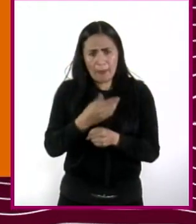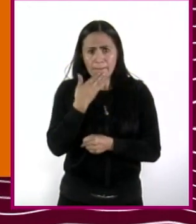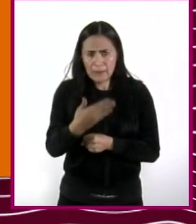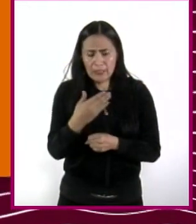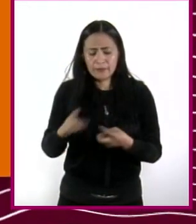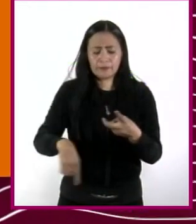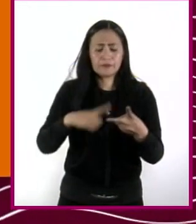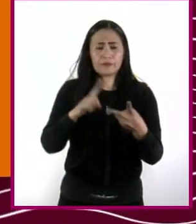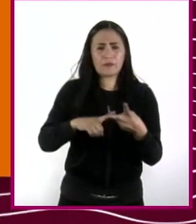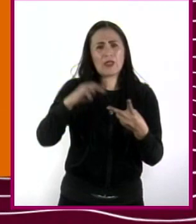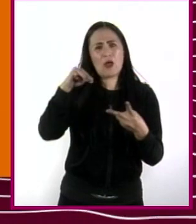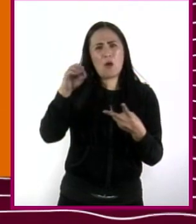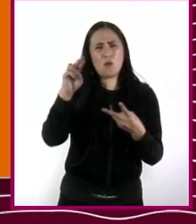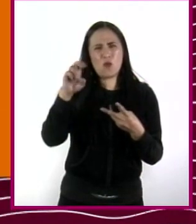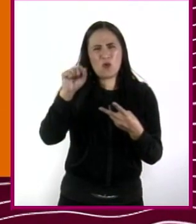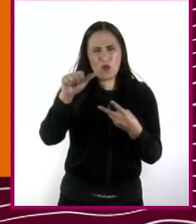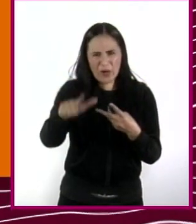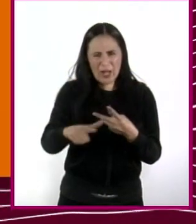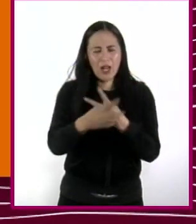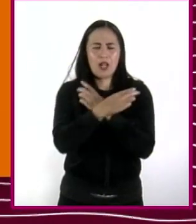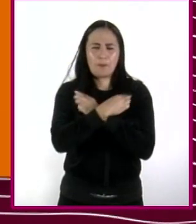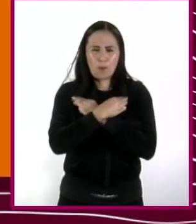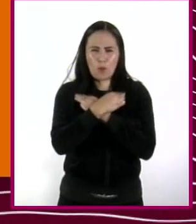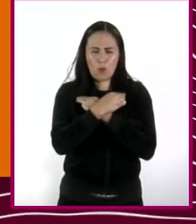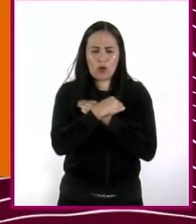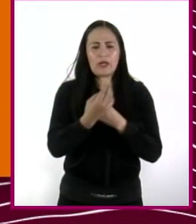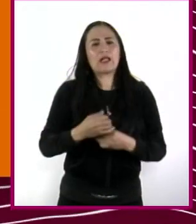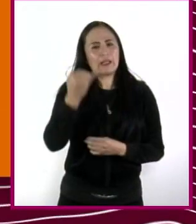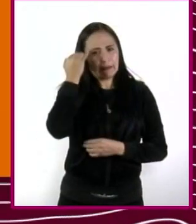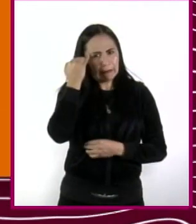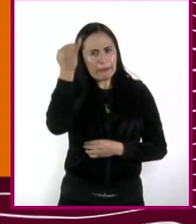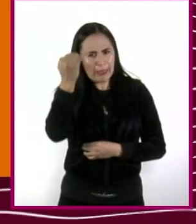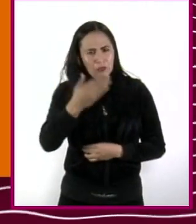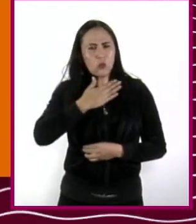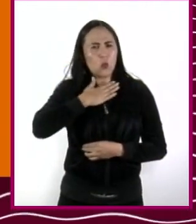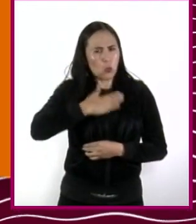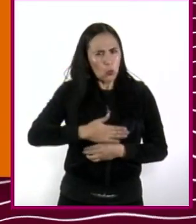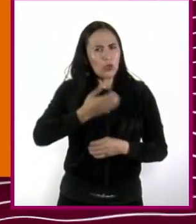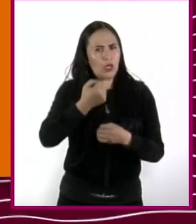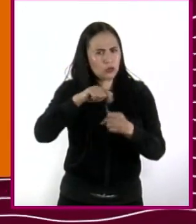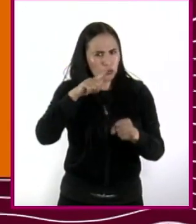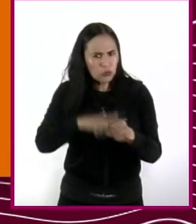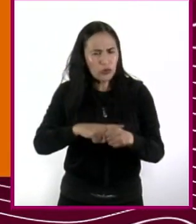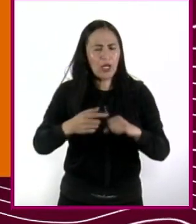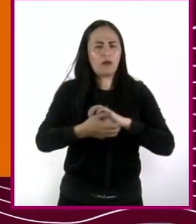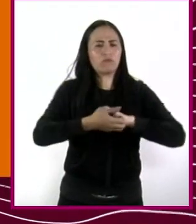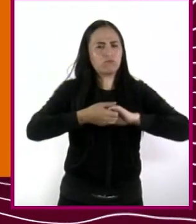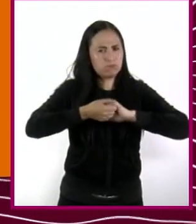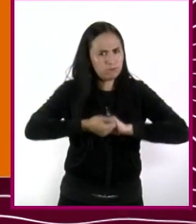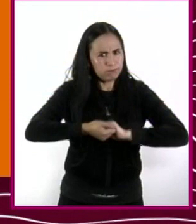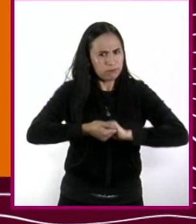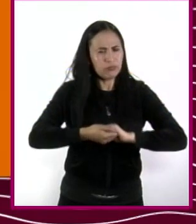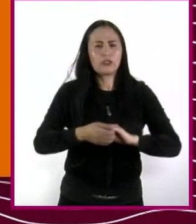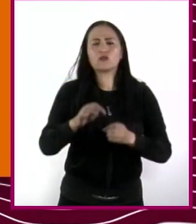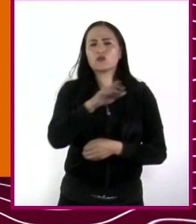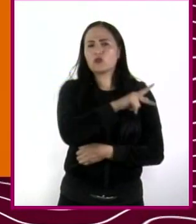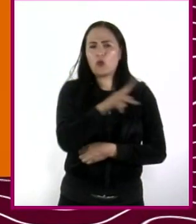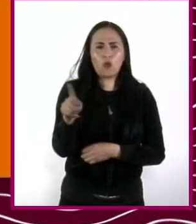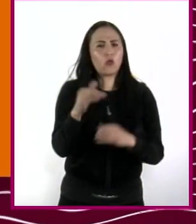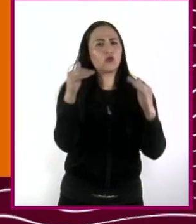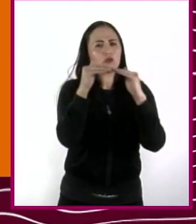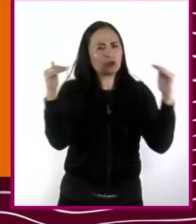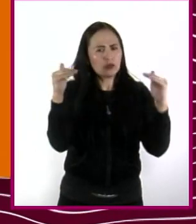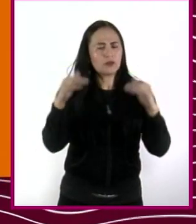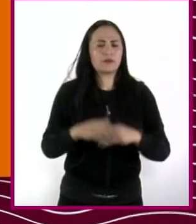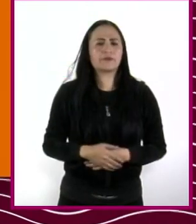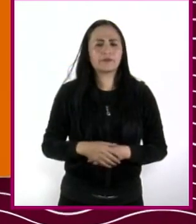moral, se optó por la promoción de las ideas de justicia social, solidaridad y universalismo,